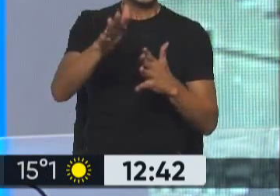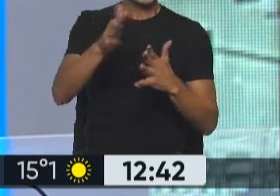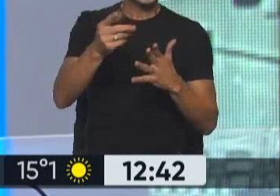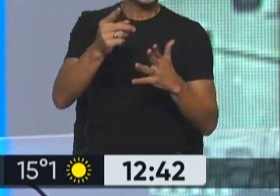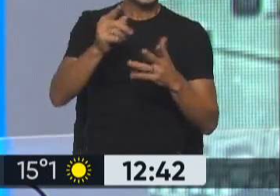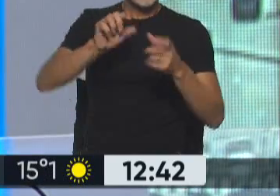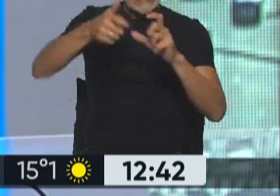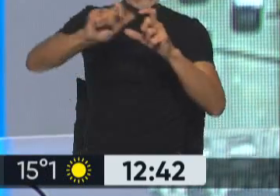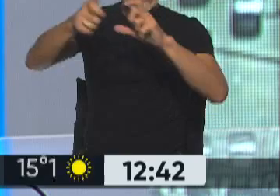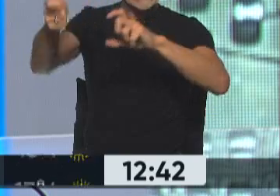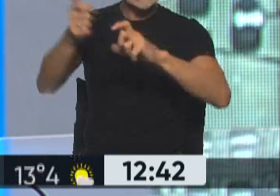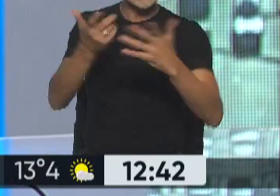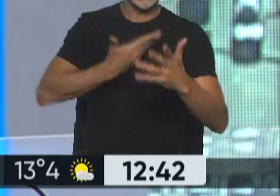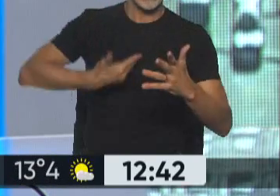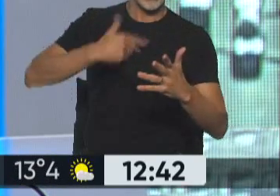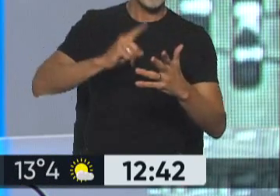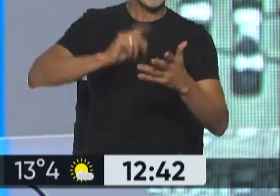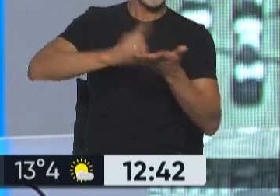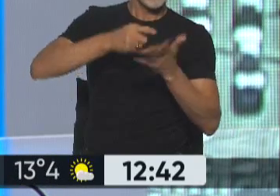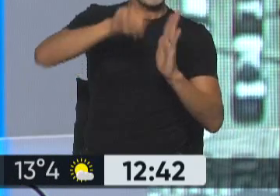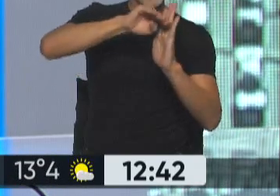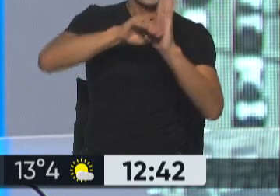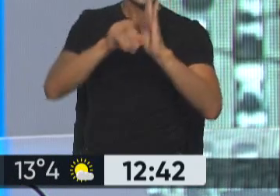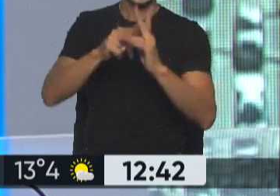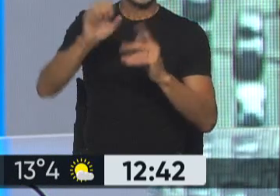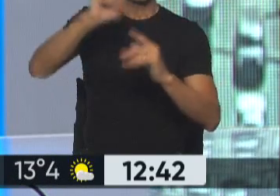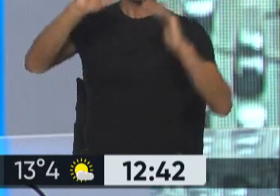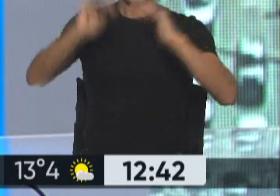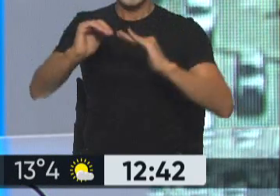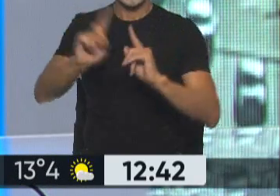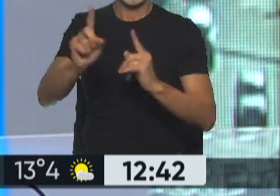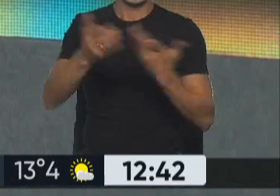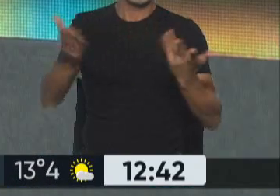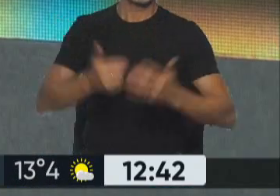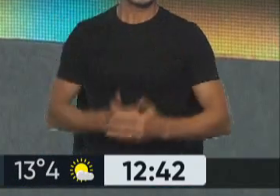indexación que evita que impide que la inflación baje de más rápidamente No gracias